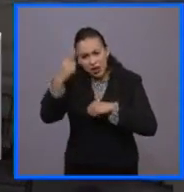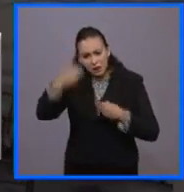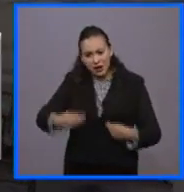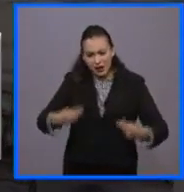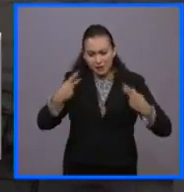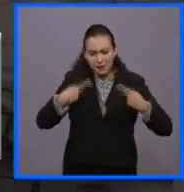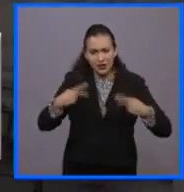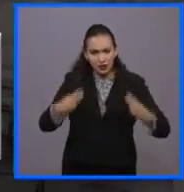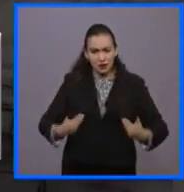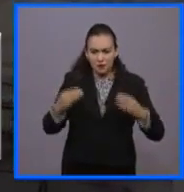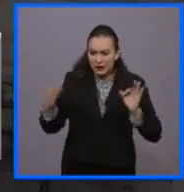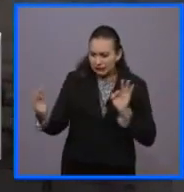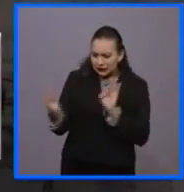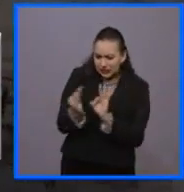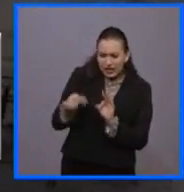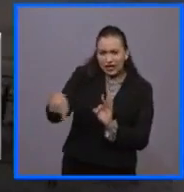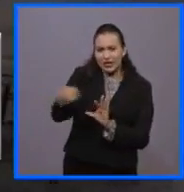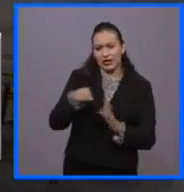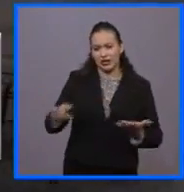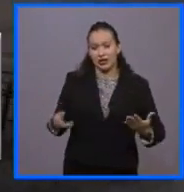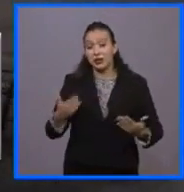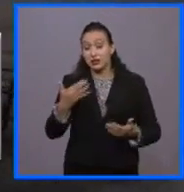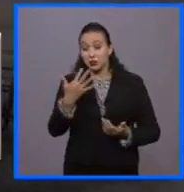utilización de dicha práctica en al menos el